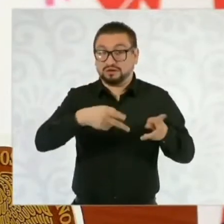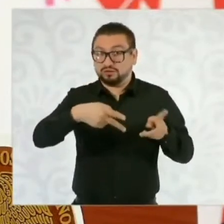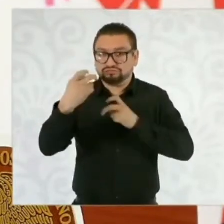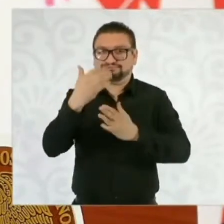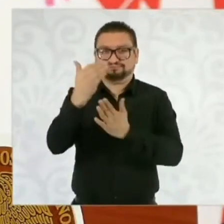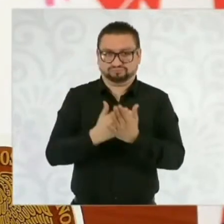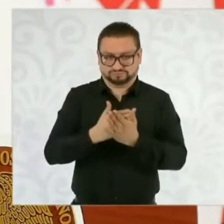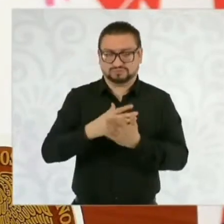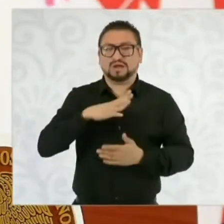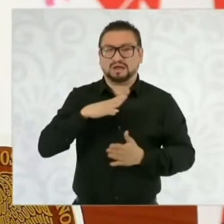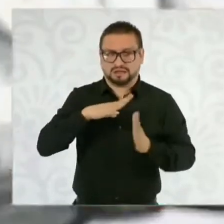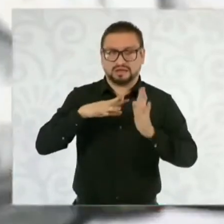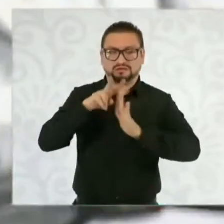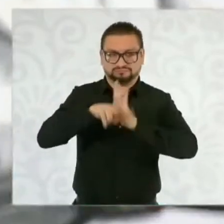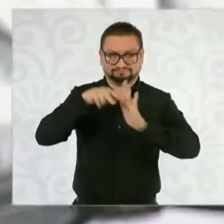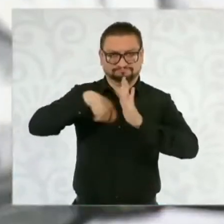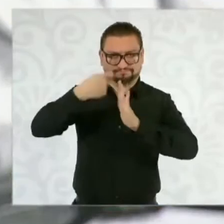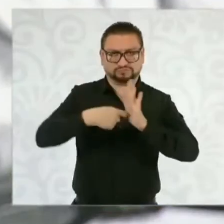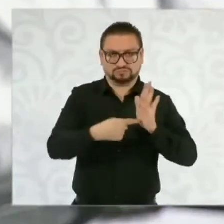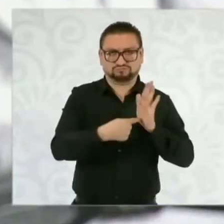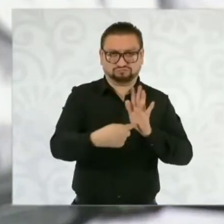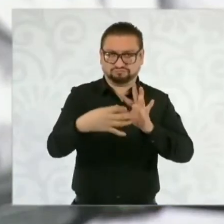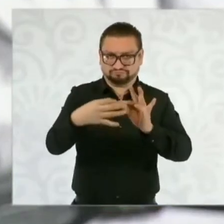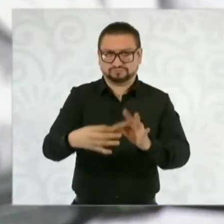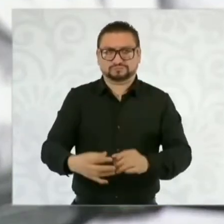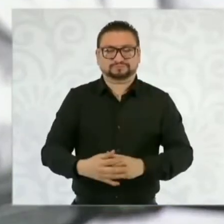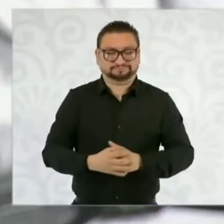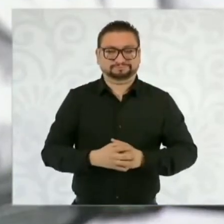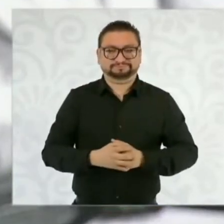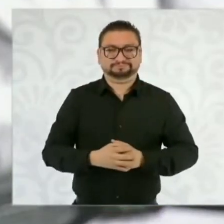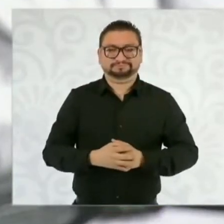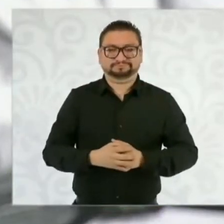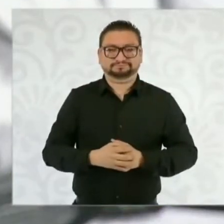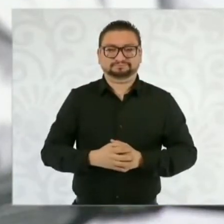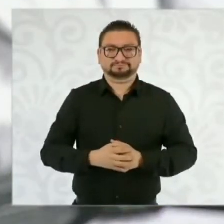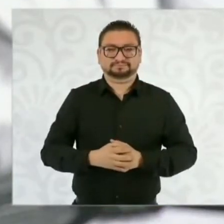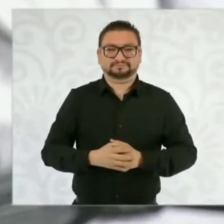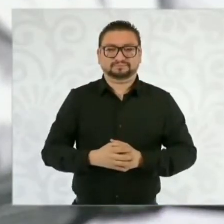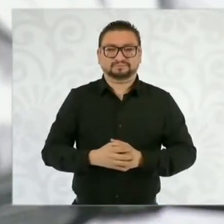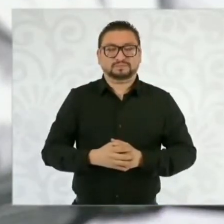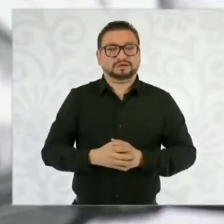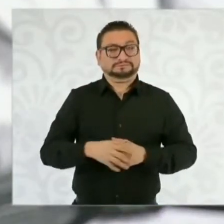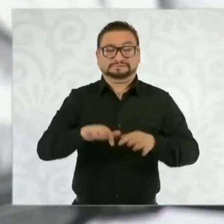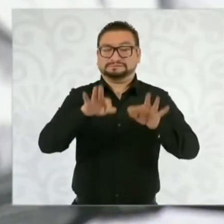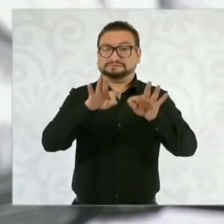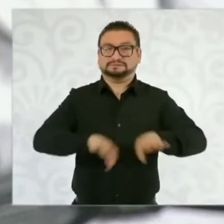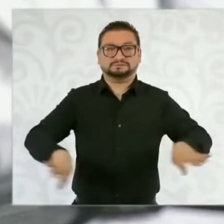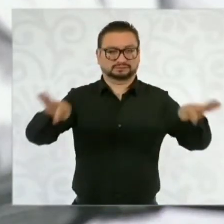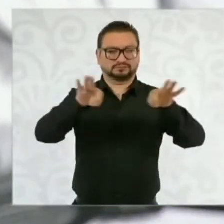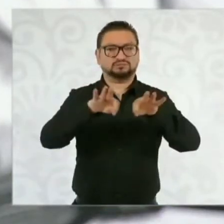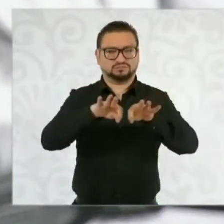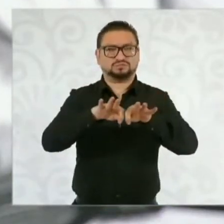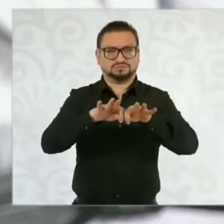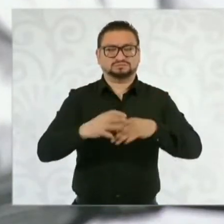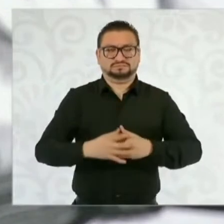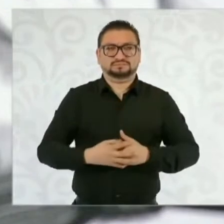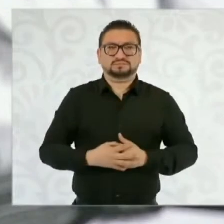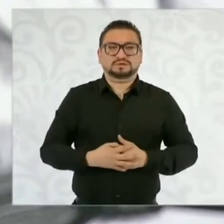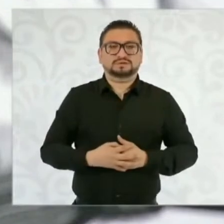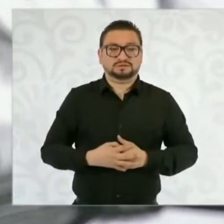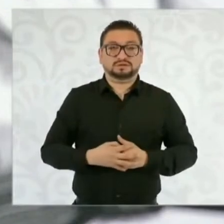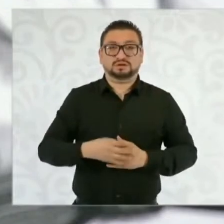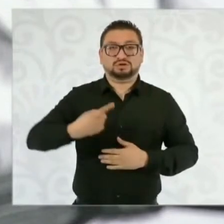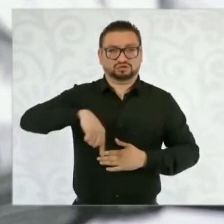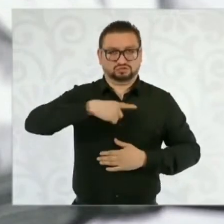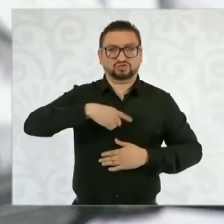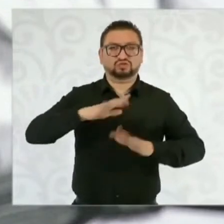Hay un video también relacionado con esto, que es muy importante, y ya hemos